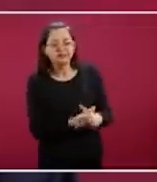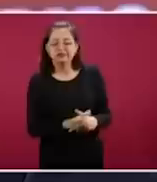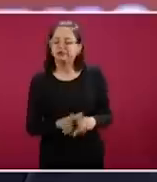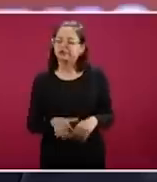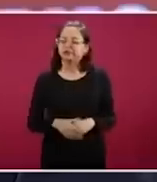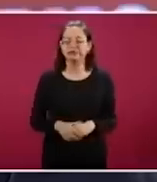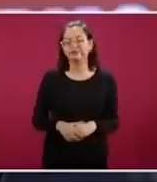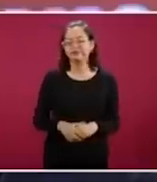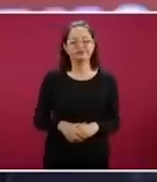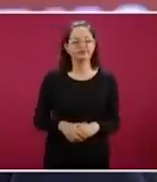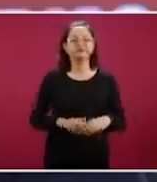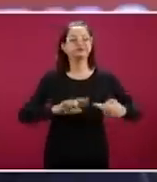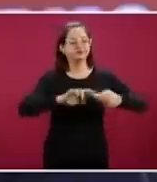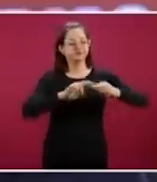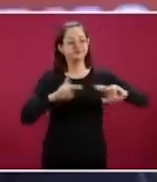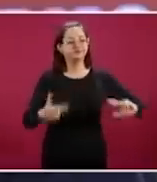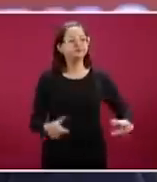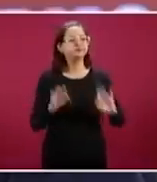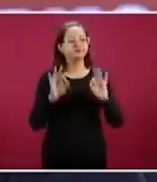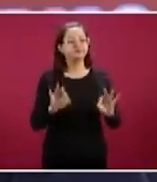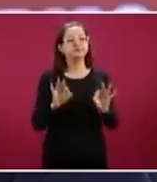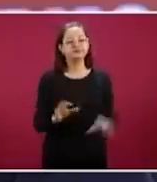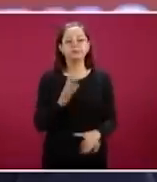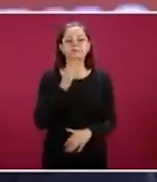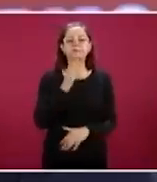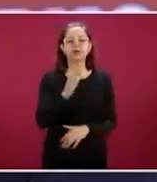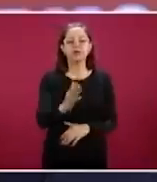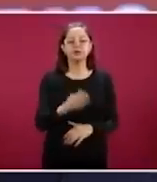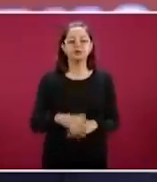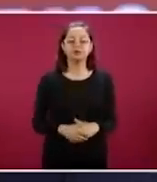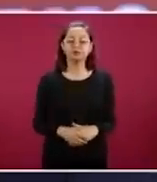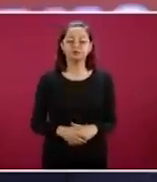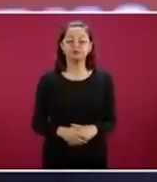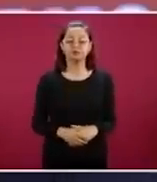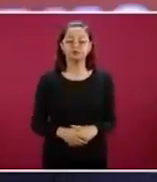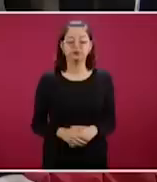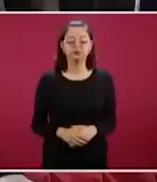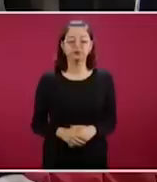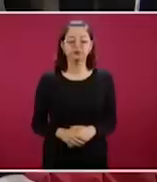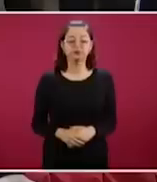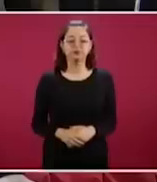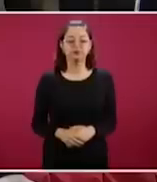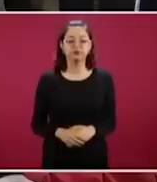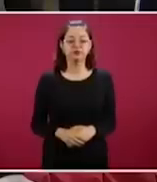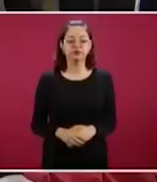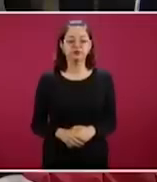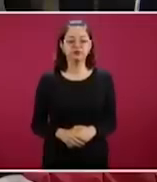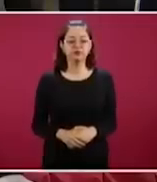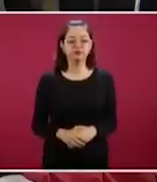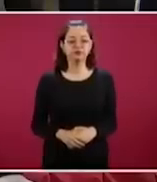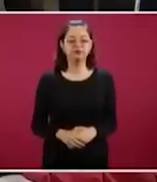son buenas las relaciones. Tan es así que